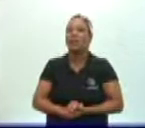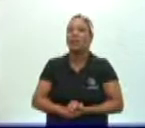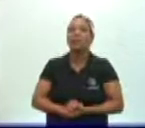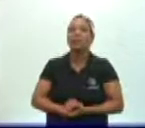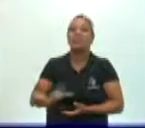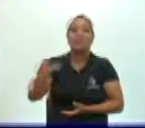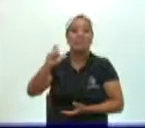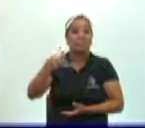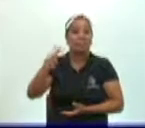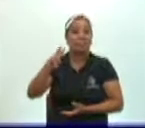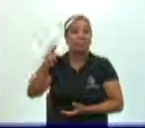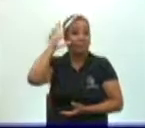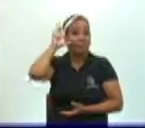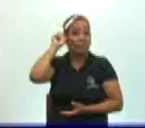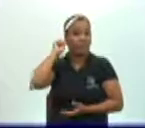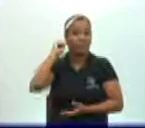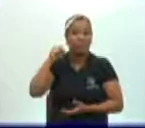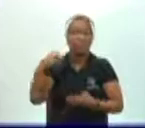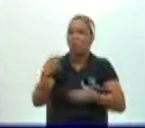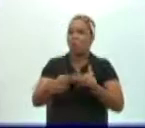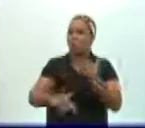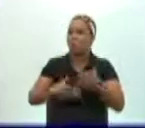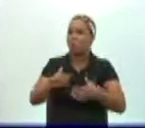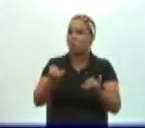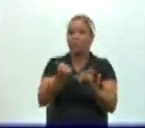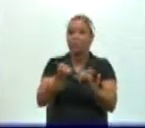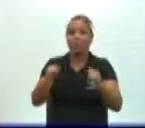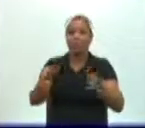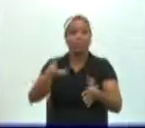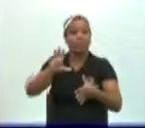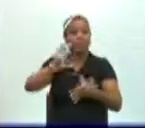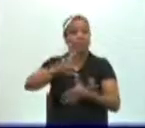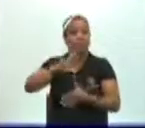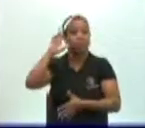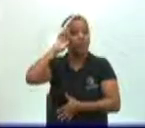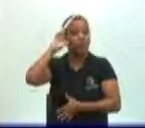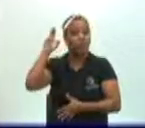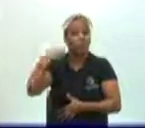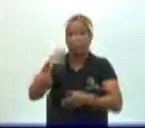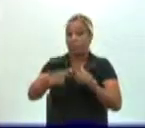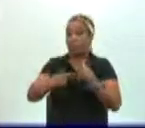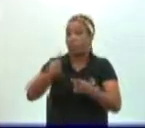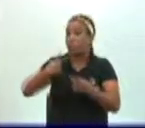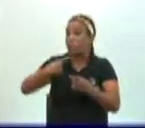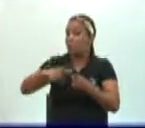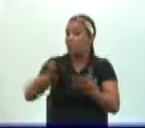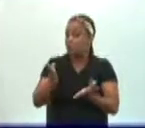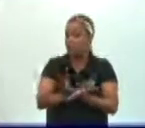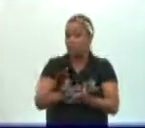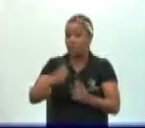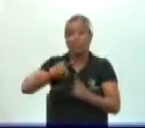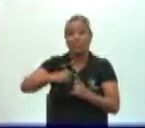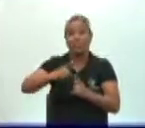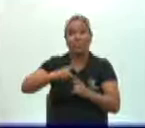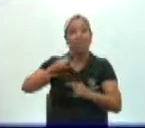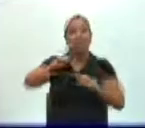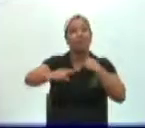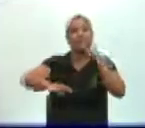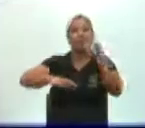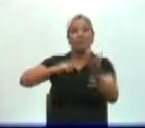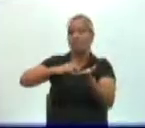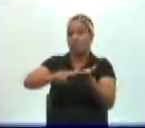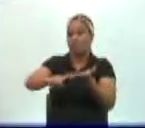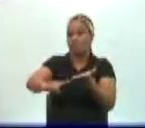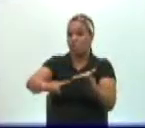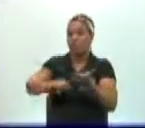entender los procesos independentistas en América. Recuerdo que no sería para la próxima clase esta tarea, es una tarea para la semana próxima, que